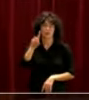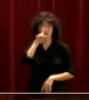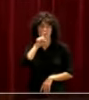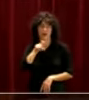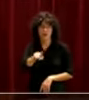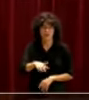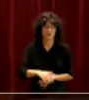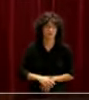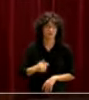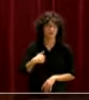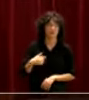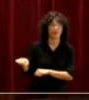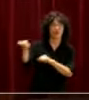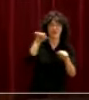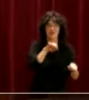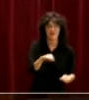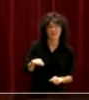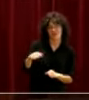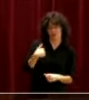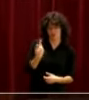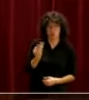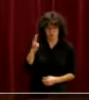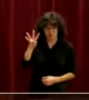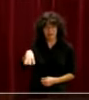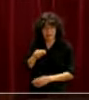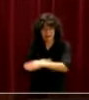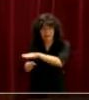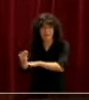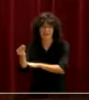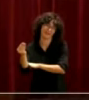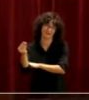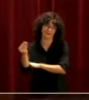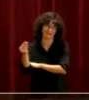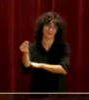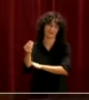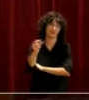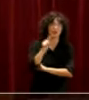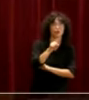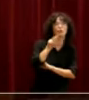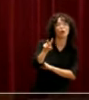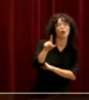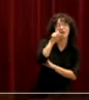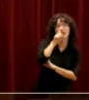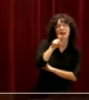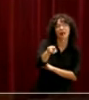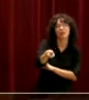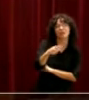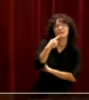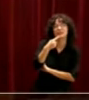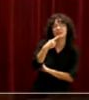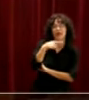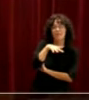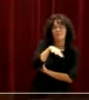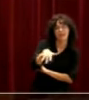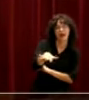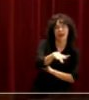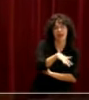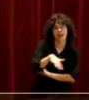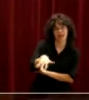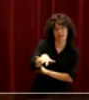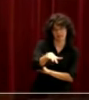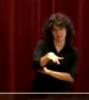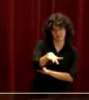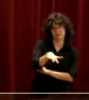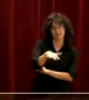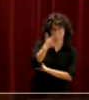siendo catalana, manda narices. Con 12 años en mis calificaciones ponía balear y ustedes se han cargado la lengua